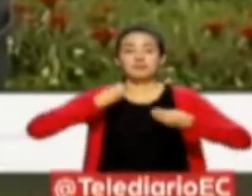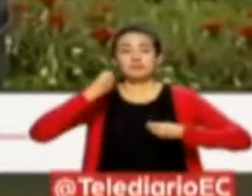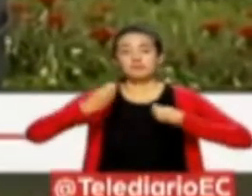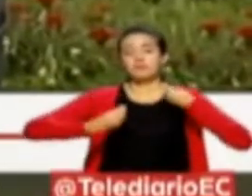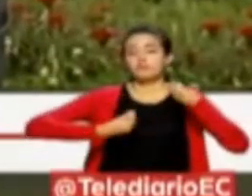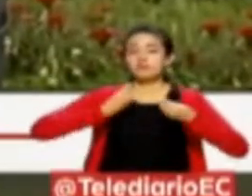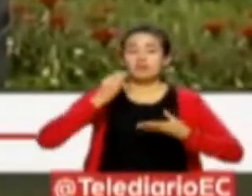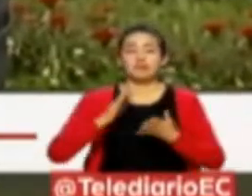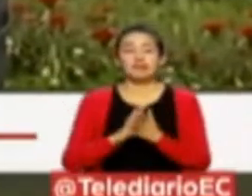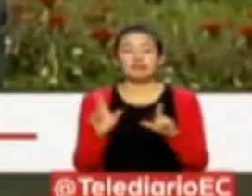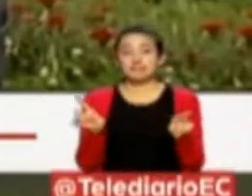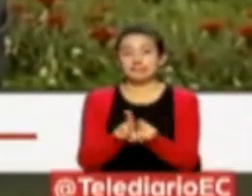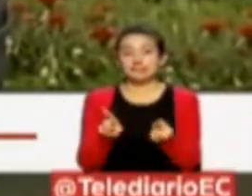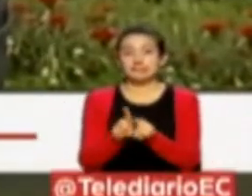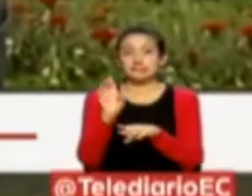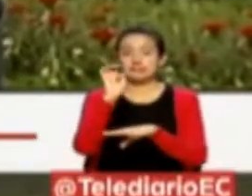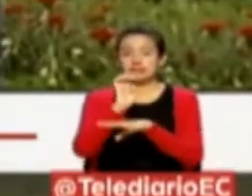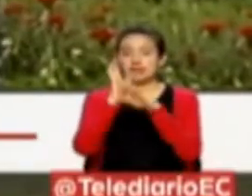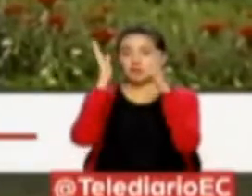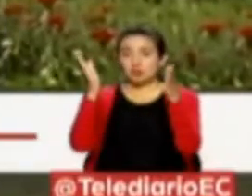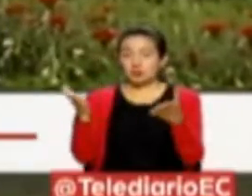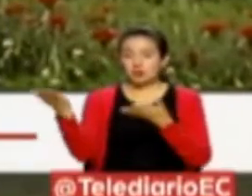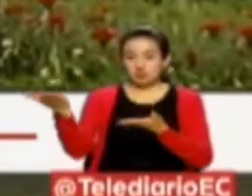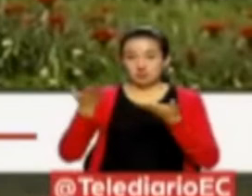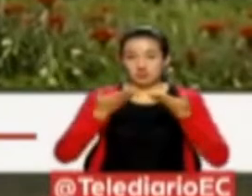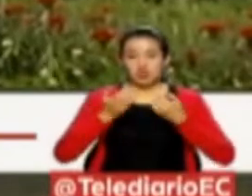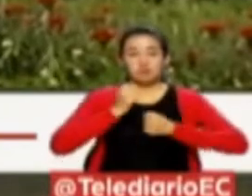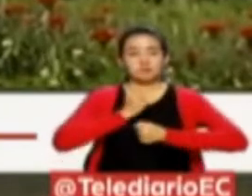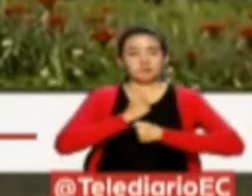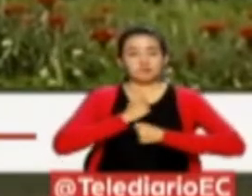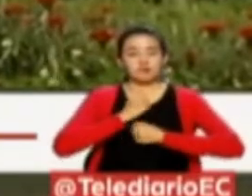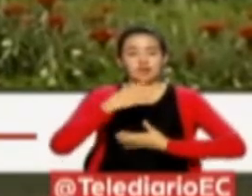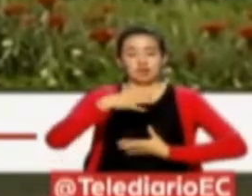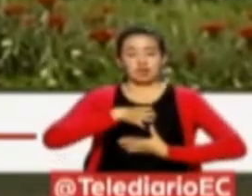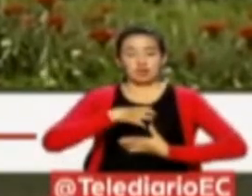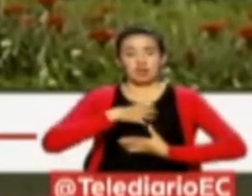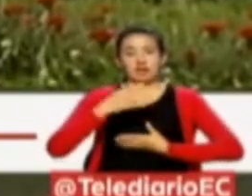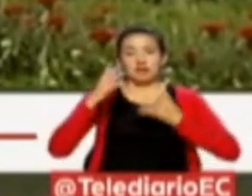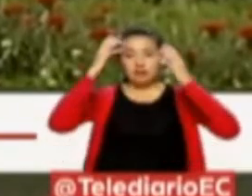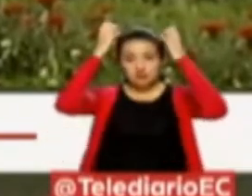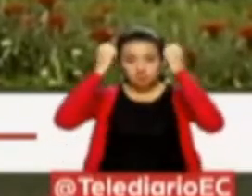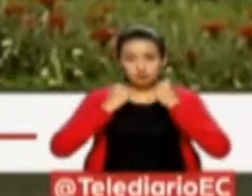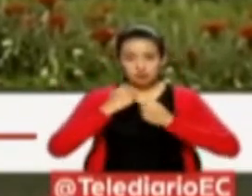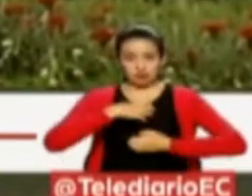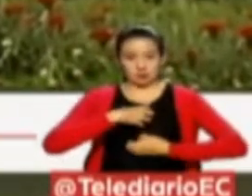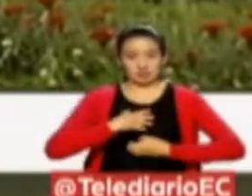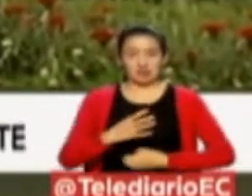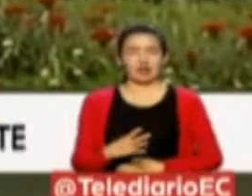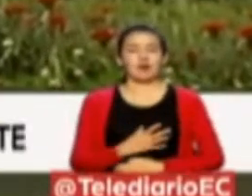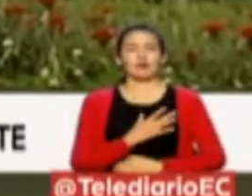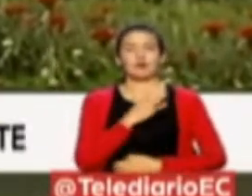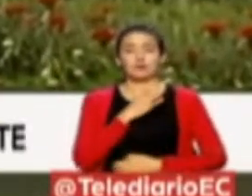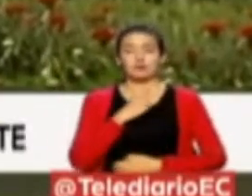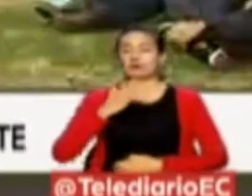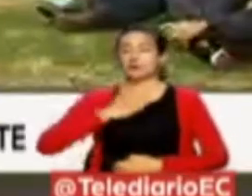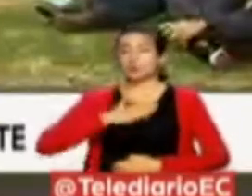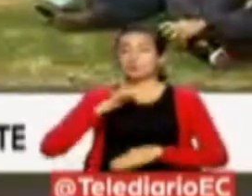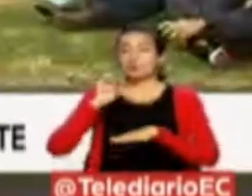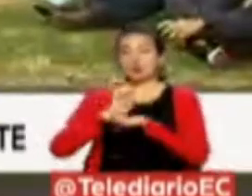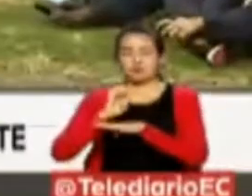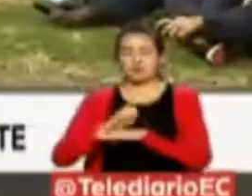sienten todos los ecuatorianos cuando ustedes se pueden esas medallas en el pecho esas medallas que les llenan de orgullo a ustedes